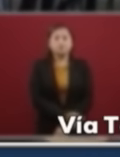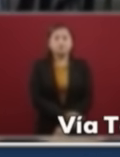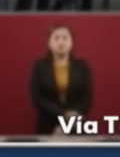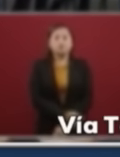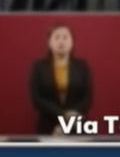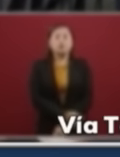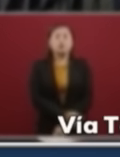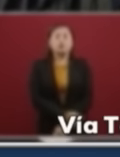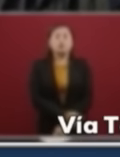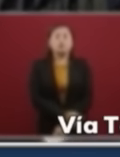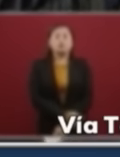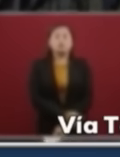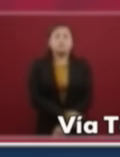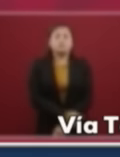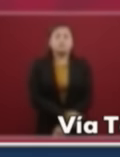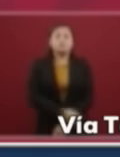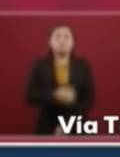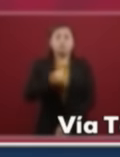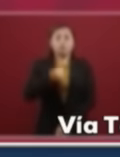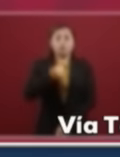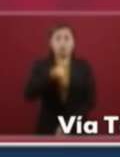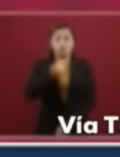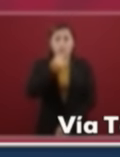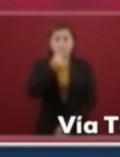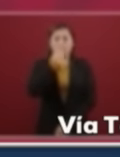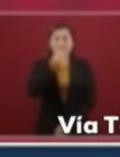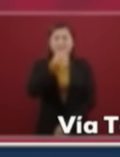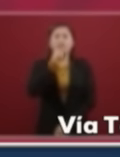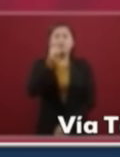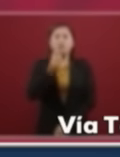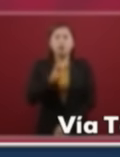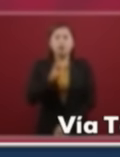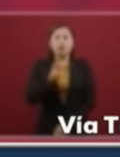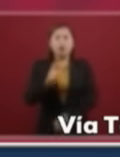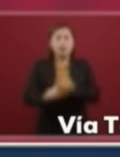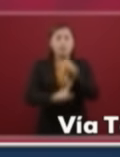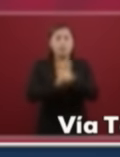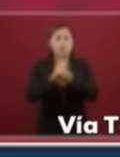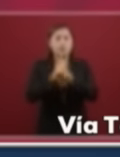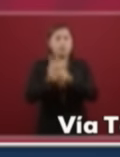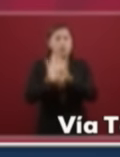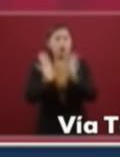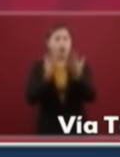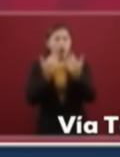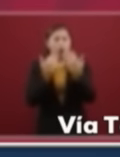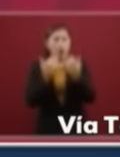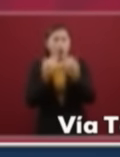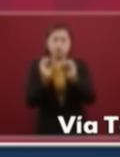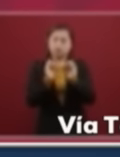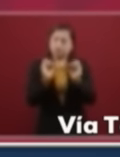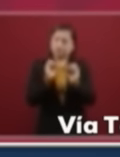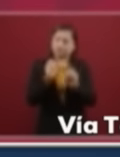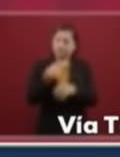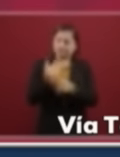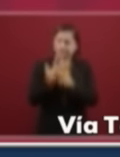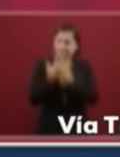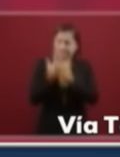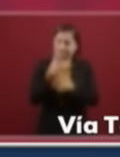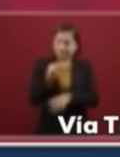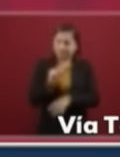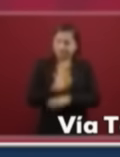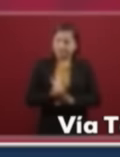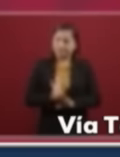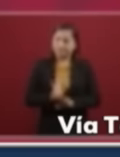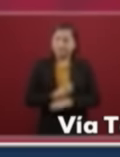Para mí es un tema central. No puedo entender que López Obrador no quiera decir que Nicolás Maduro es un dictador terrible, ha matado